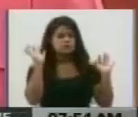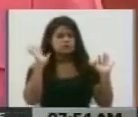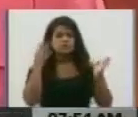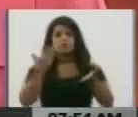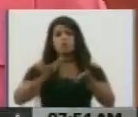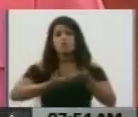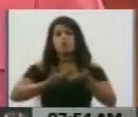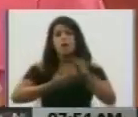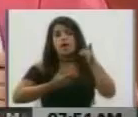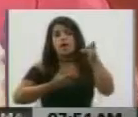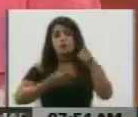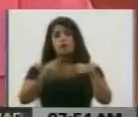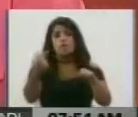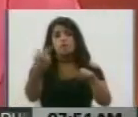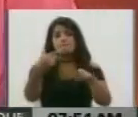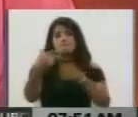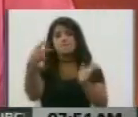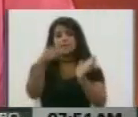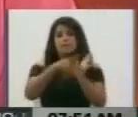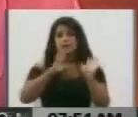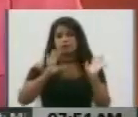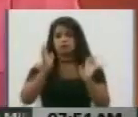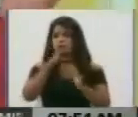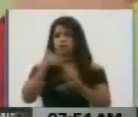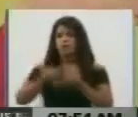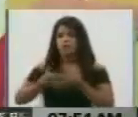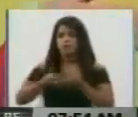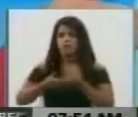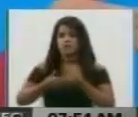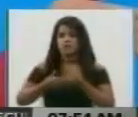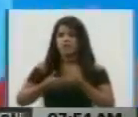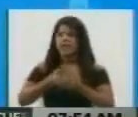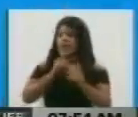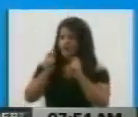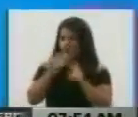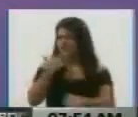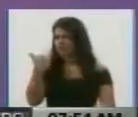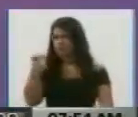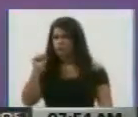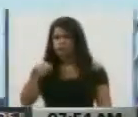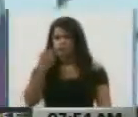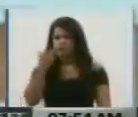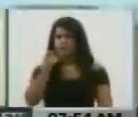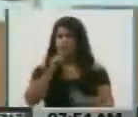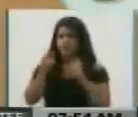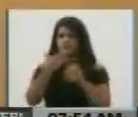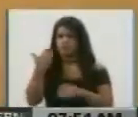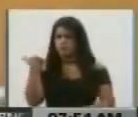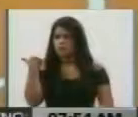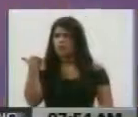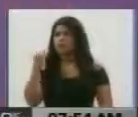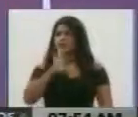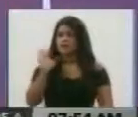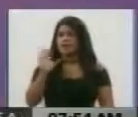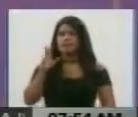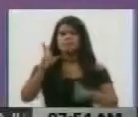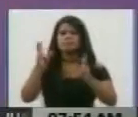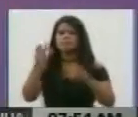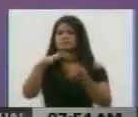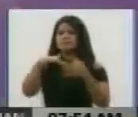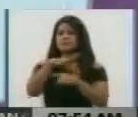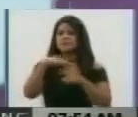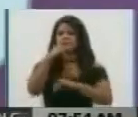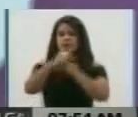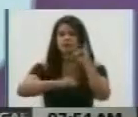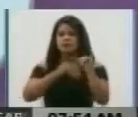de que ellos hayan participado. Yo tampoco la tengo. Durante la entrevista, que además fue reciente, también ya se había generado el panorama